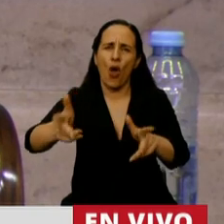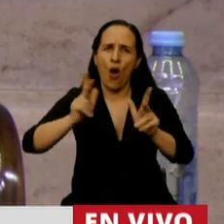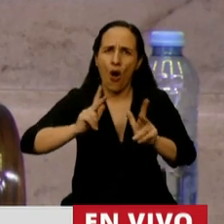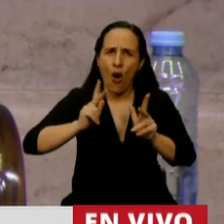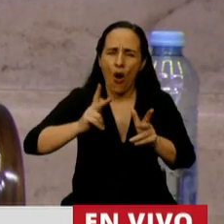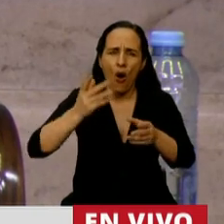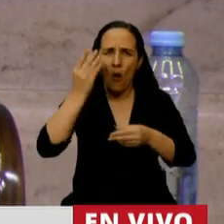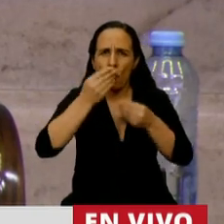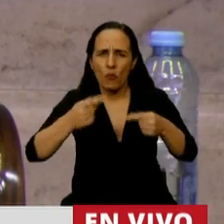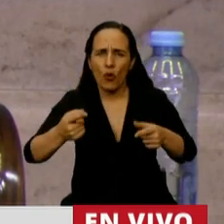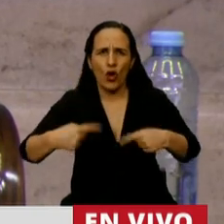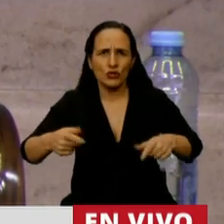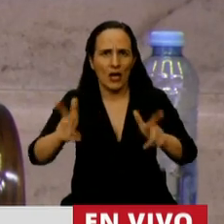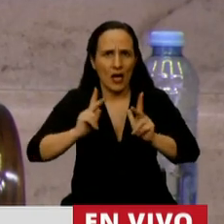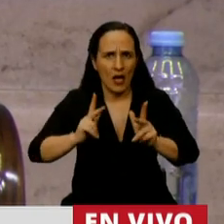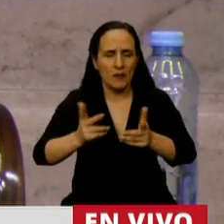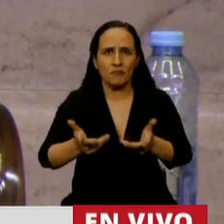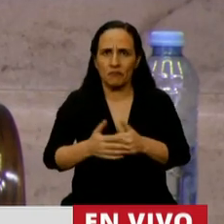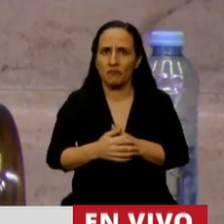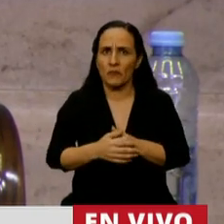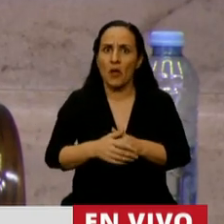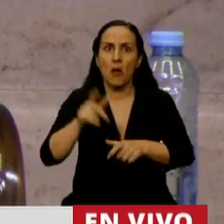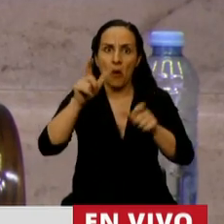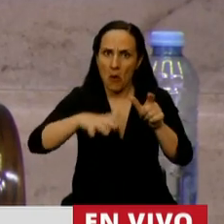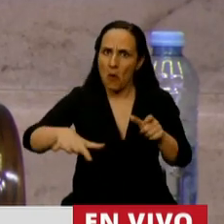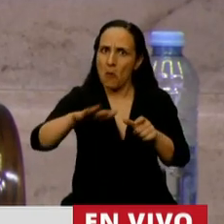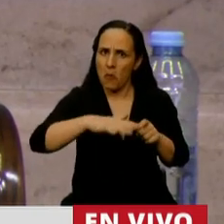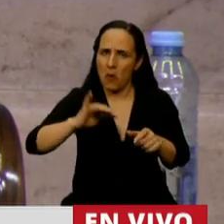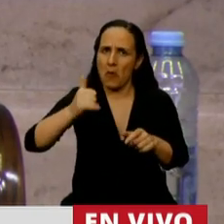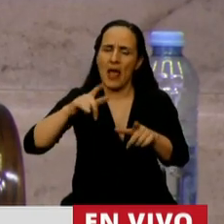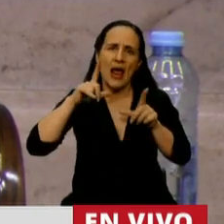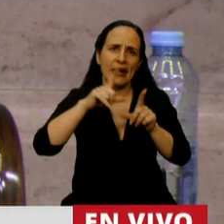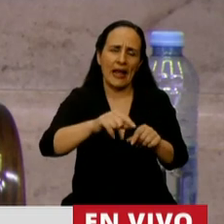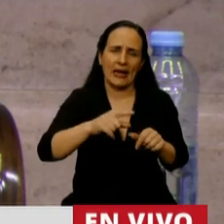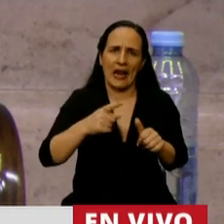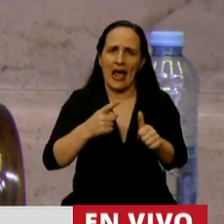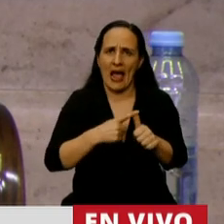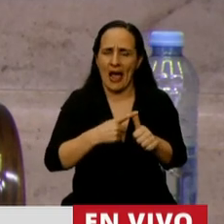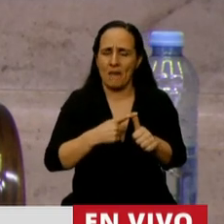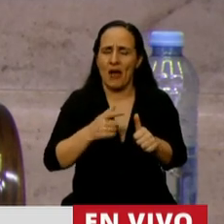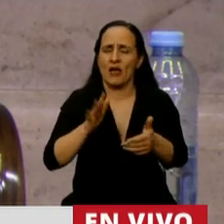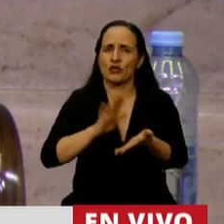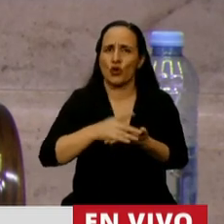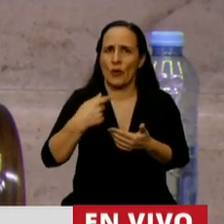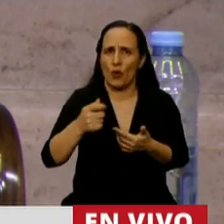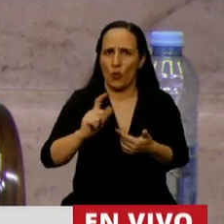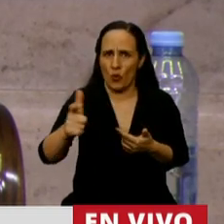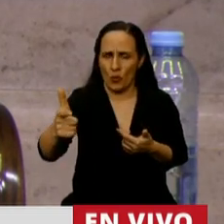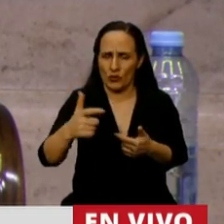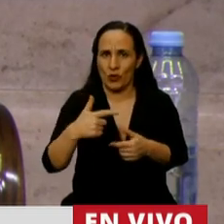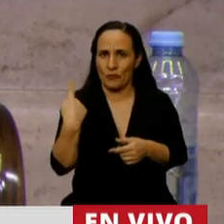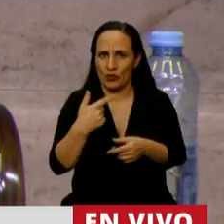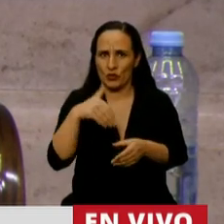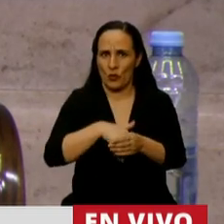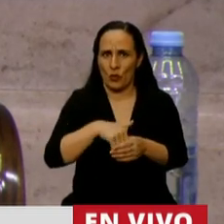preocupación y de hecho el pueblo acepto ese convite y salió a reclamarle la movilidad jubilatoria que nosotros votamos